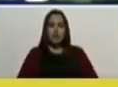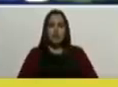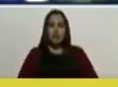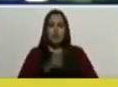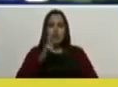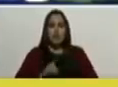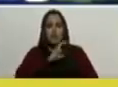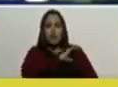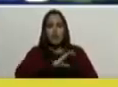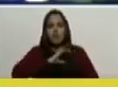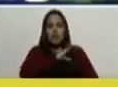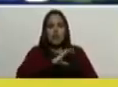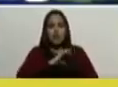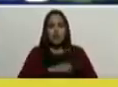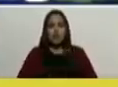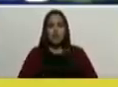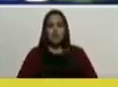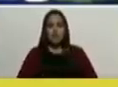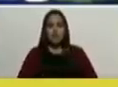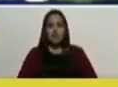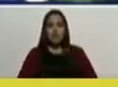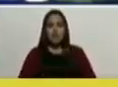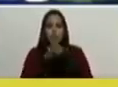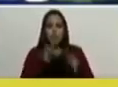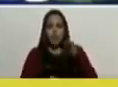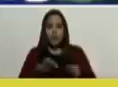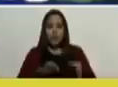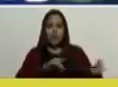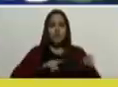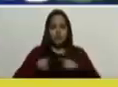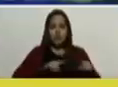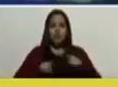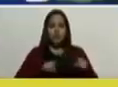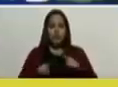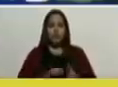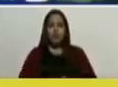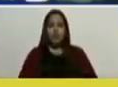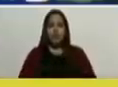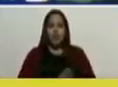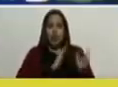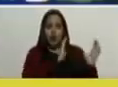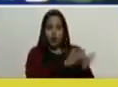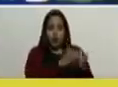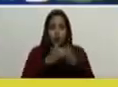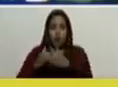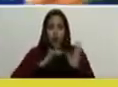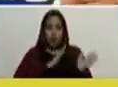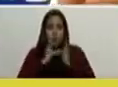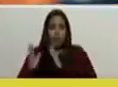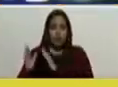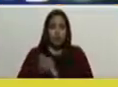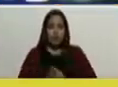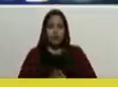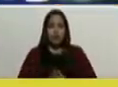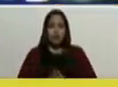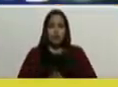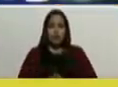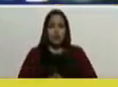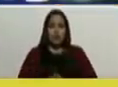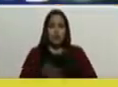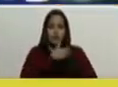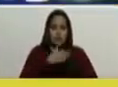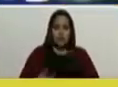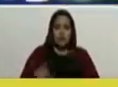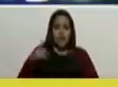ciudadana, justicia y coordinación de acciones contra la delincuencia organizada transnacional, presidente Lasso, que usted